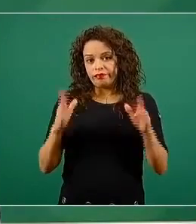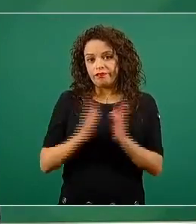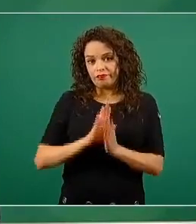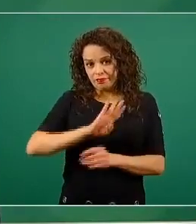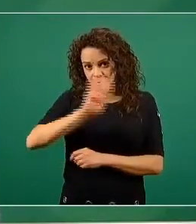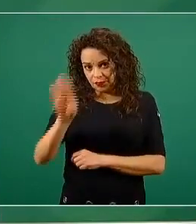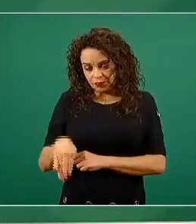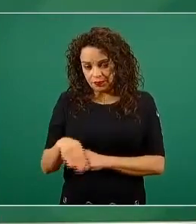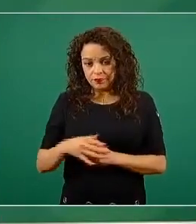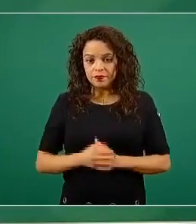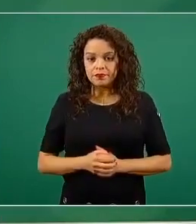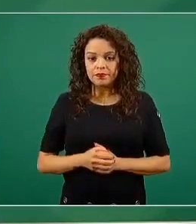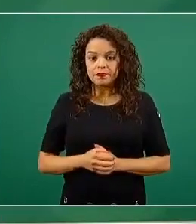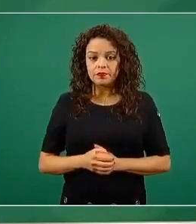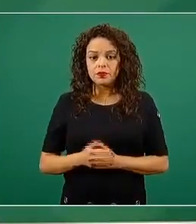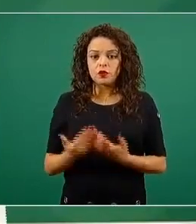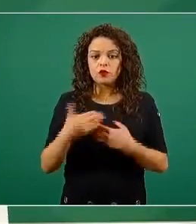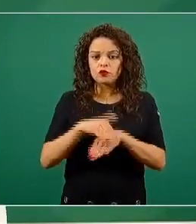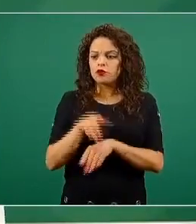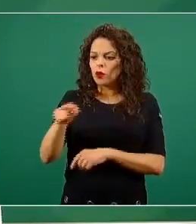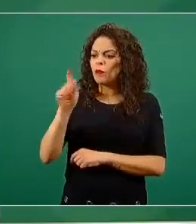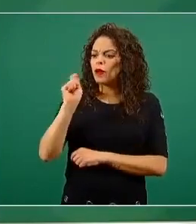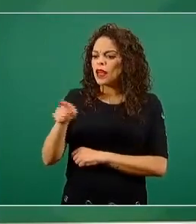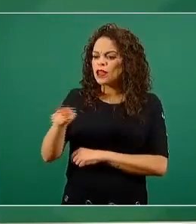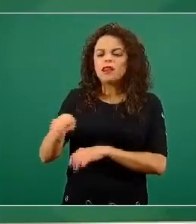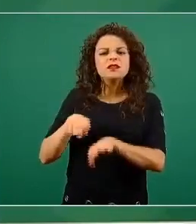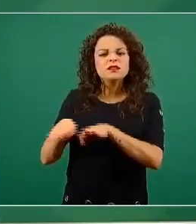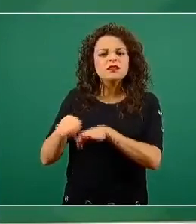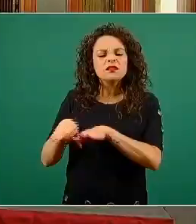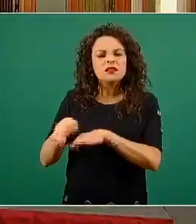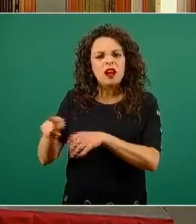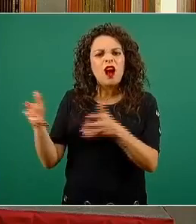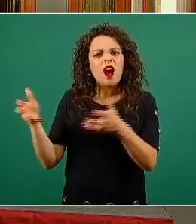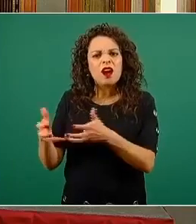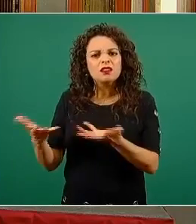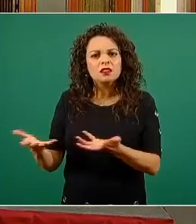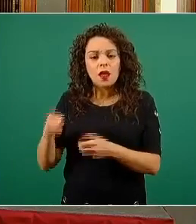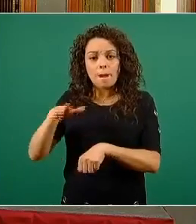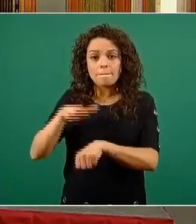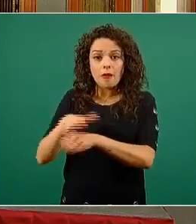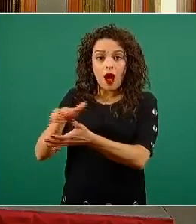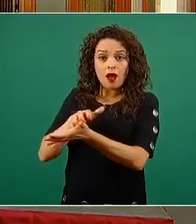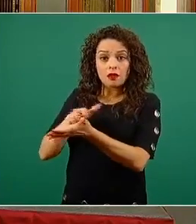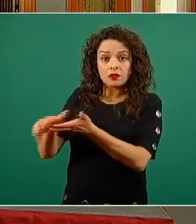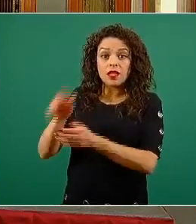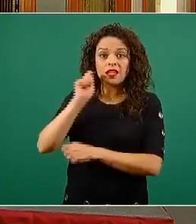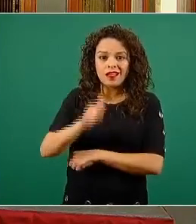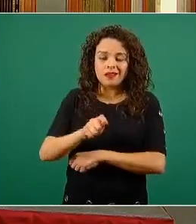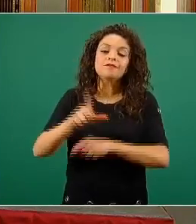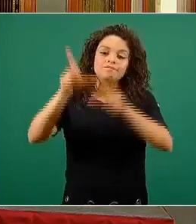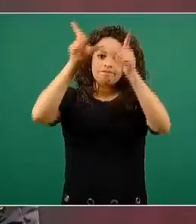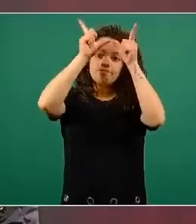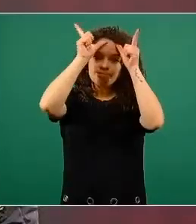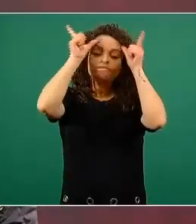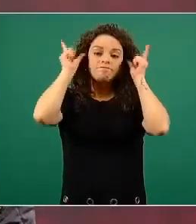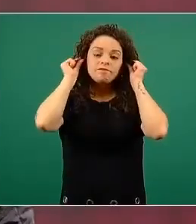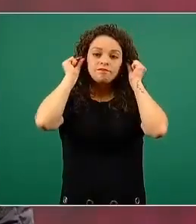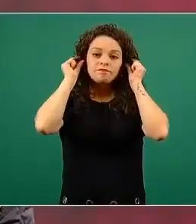profesión la mayoría es de personal de enfermería, el